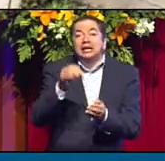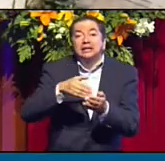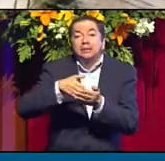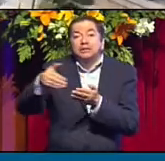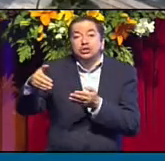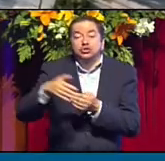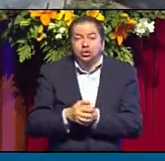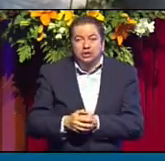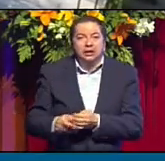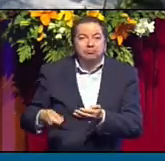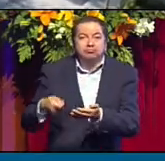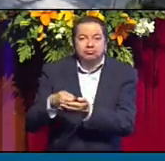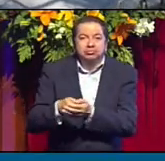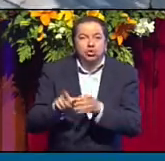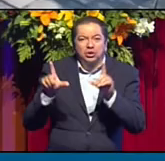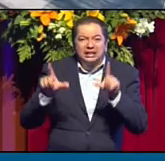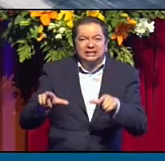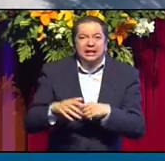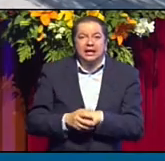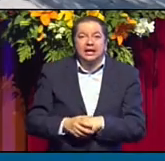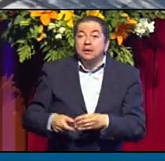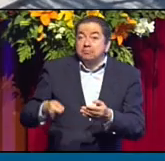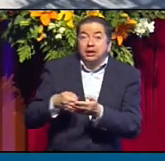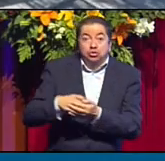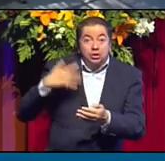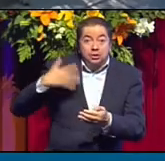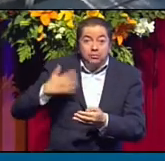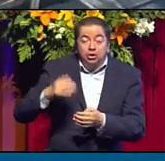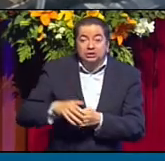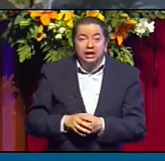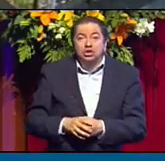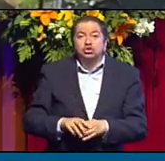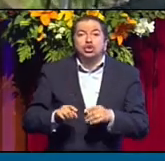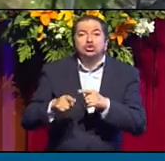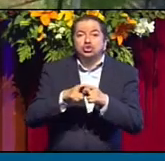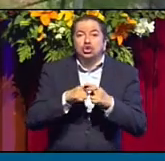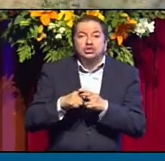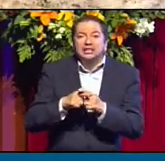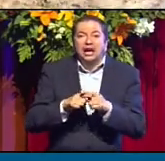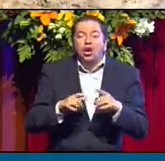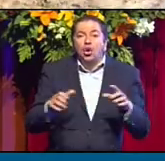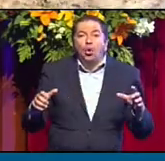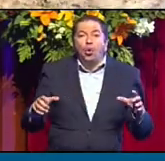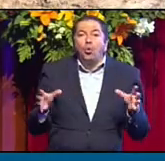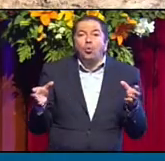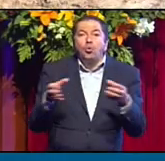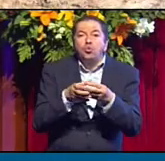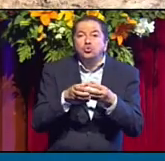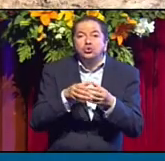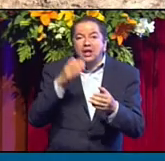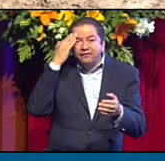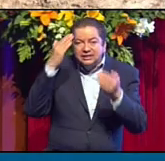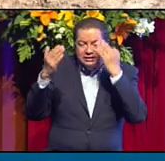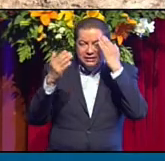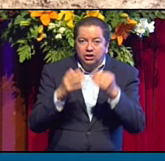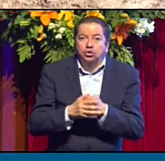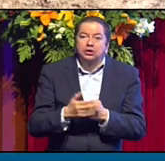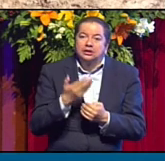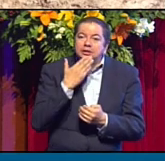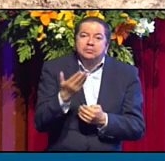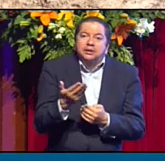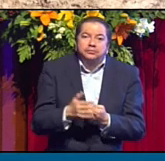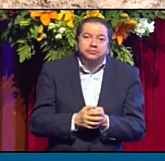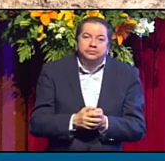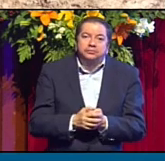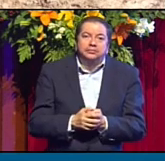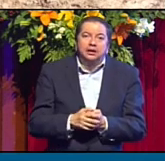día es una maravilla. Una inversión también importante, la sede social de la Junta de Vecinos La Viñita. Bueno, ¿qué les puedo